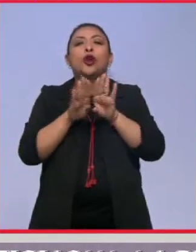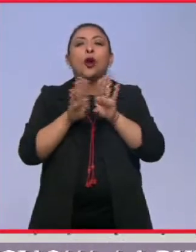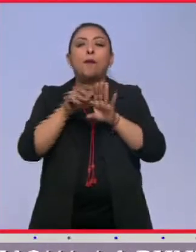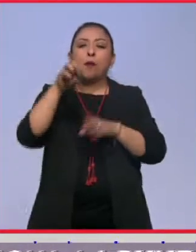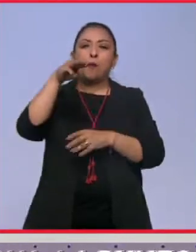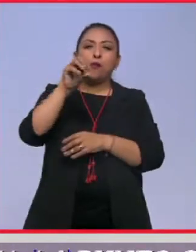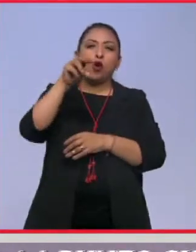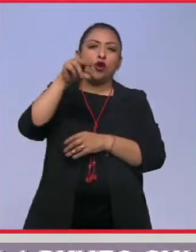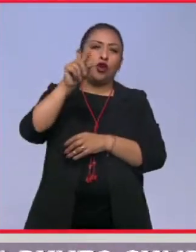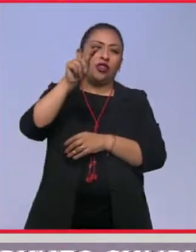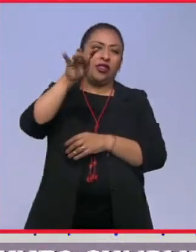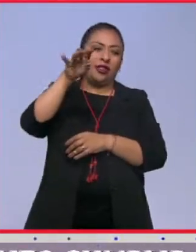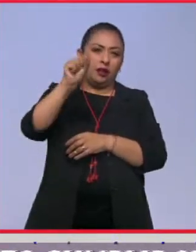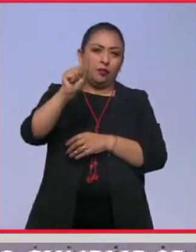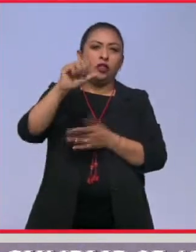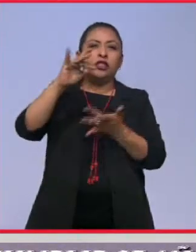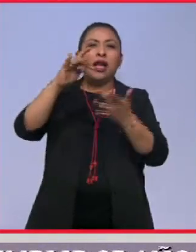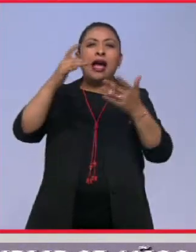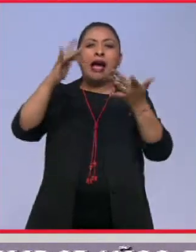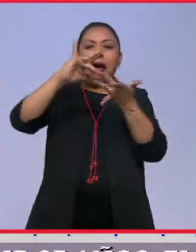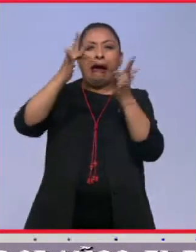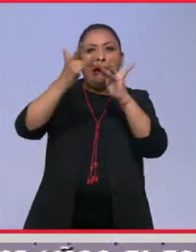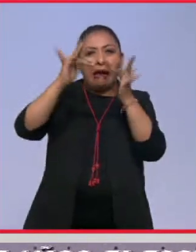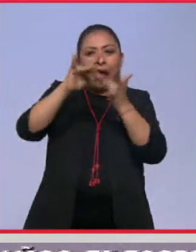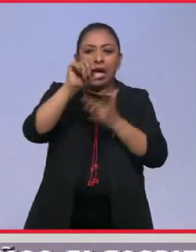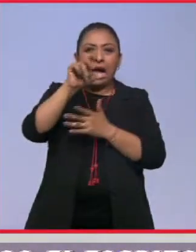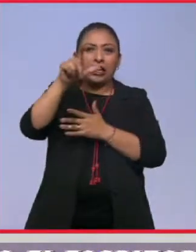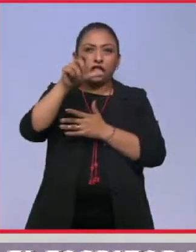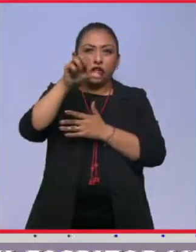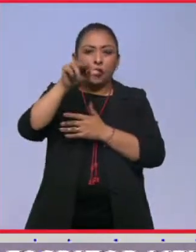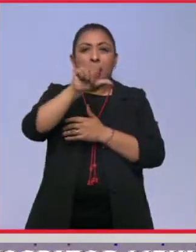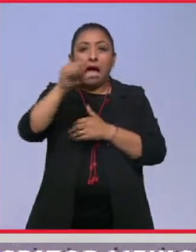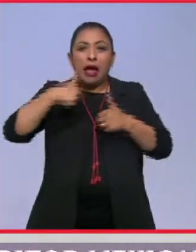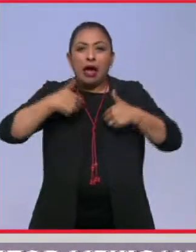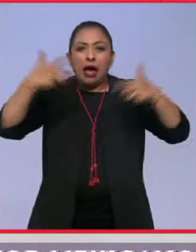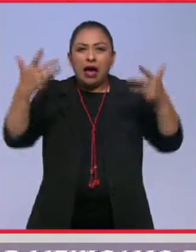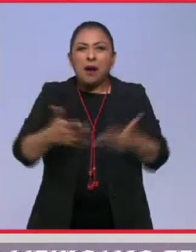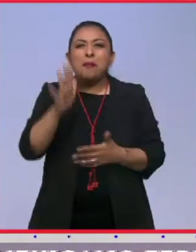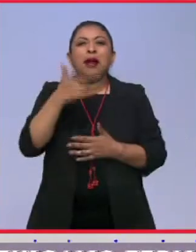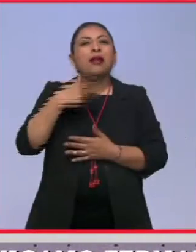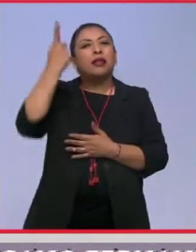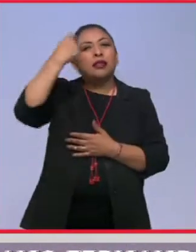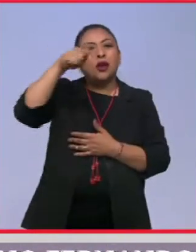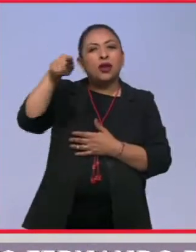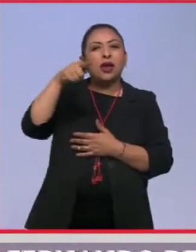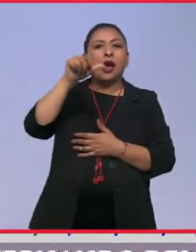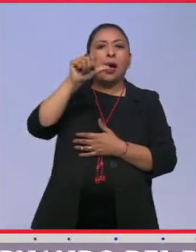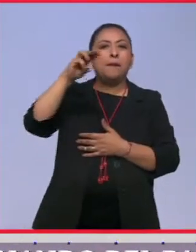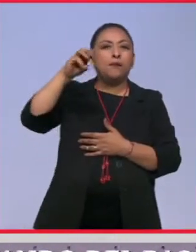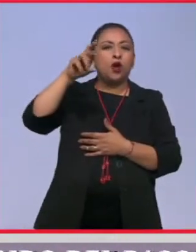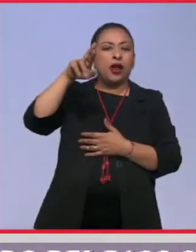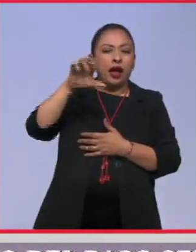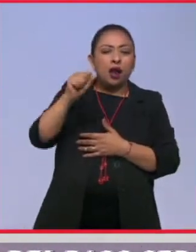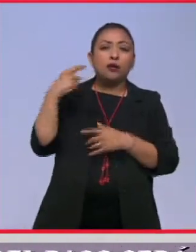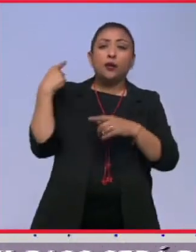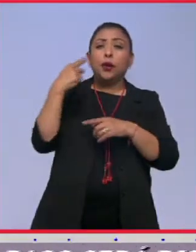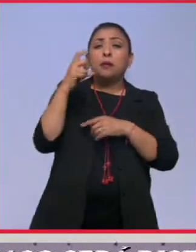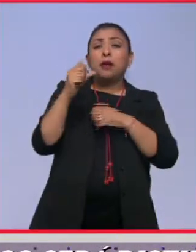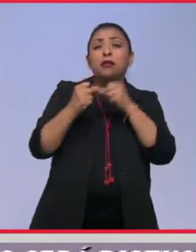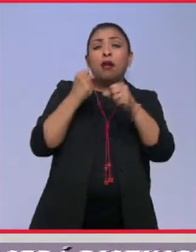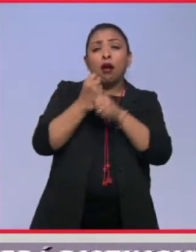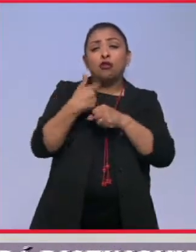monotipos, Axiomas para una acción, que es una especie de teorización de qué es lo que Amorales ha venido haciendo por más de 20